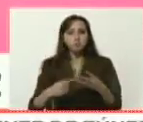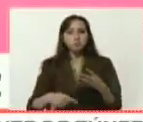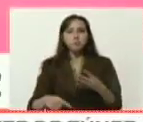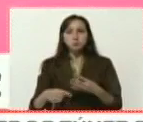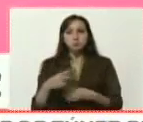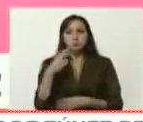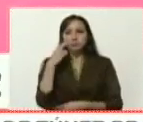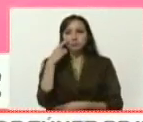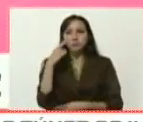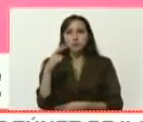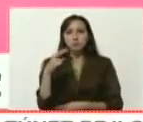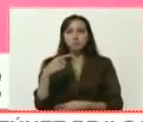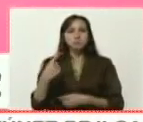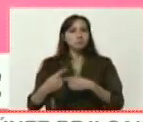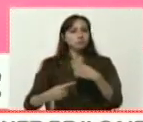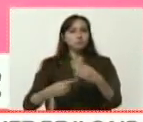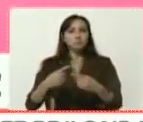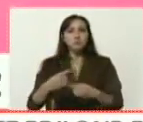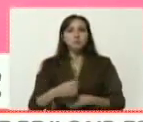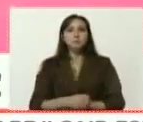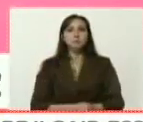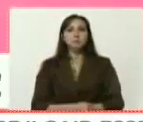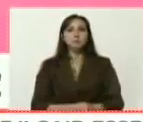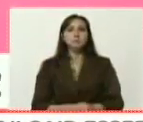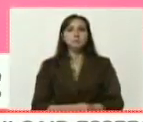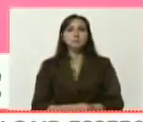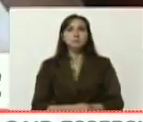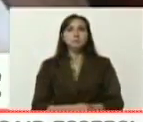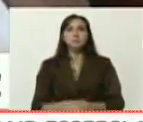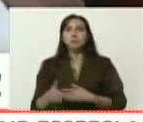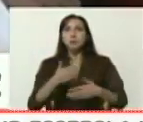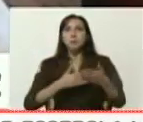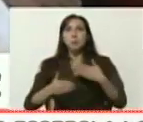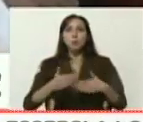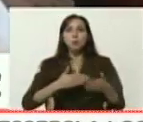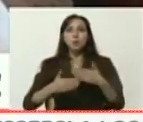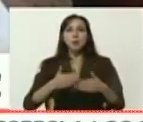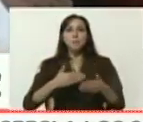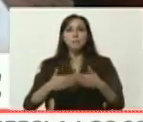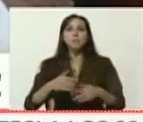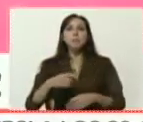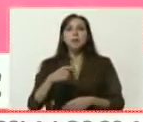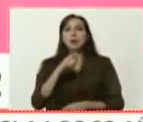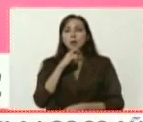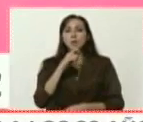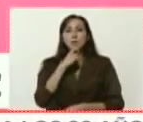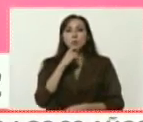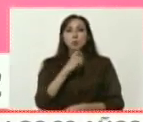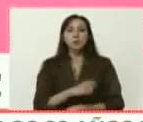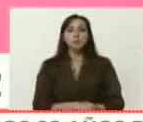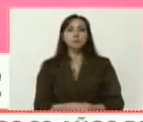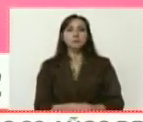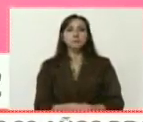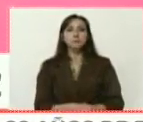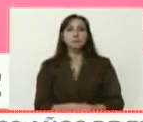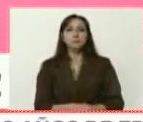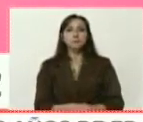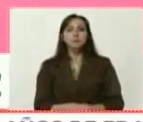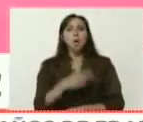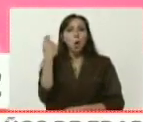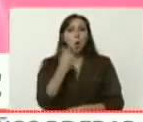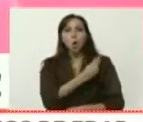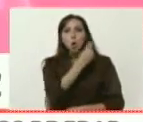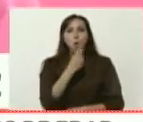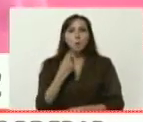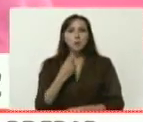ustedes, con las sienes grises, pero con la luz por la patria irreductible. Es un compromiso